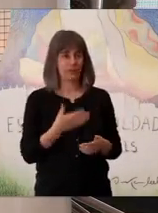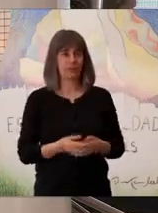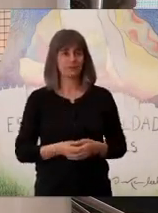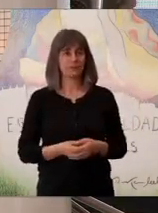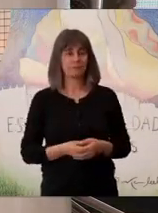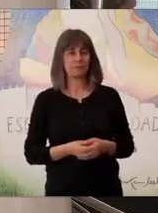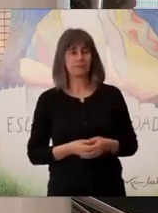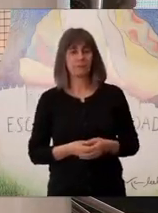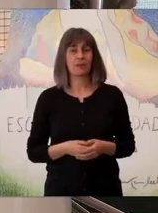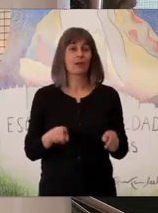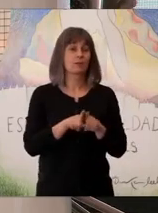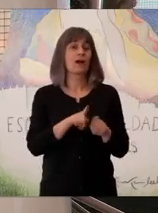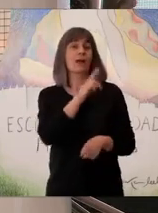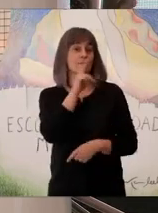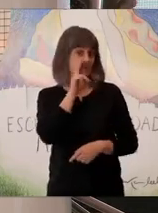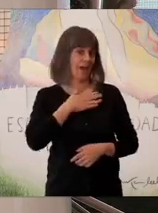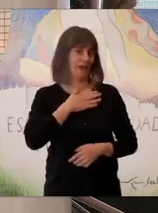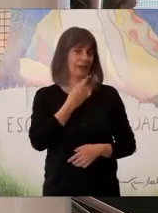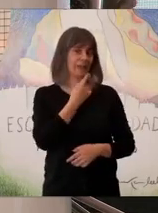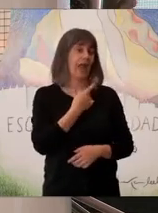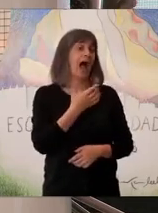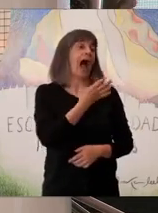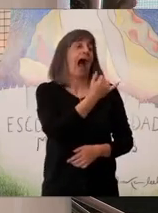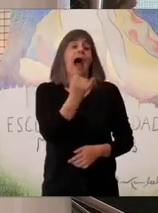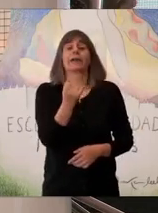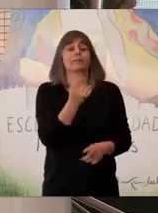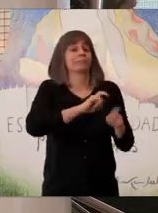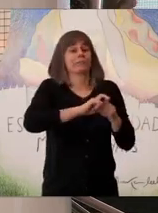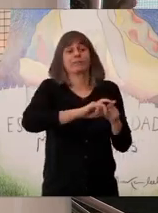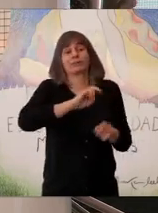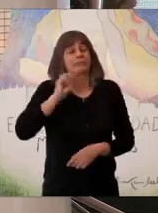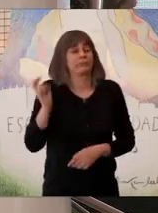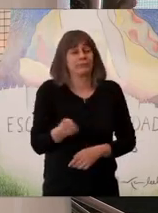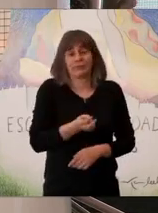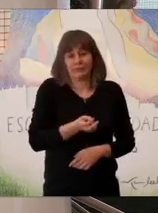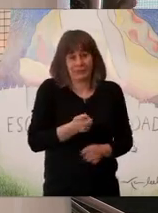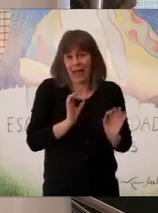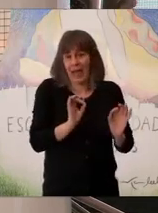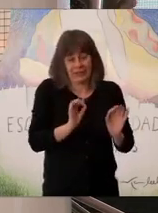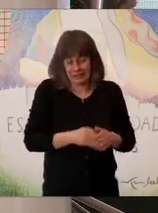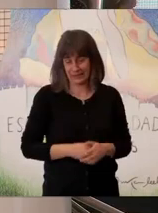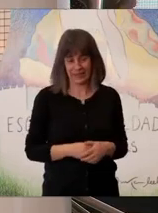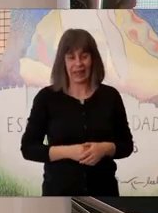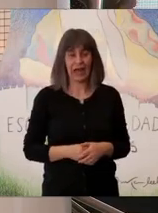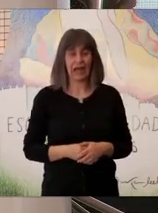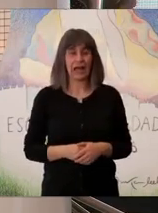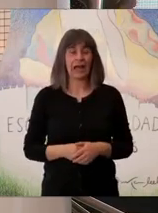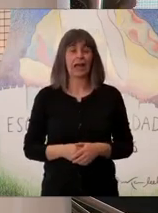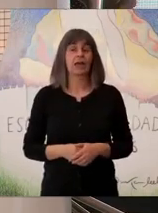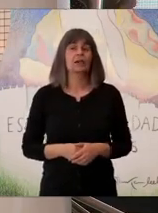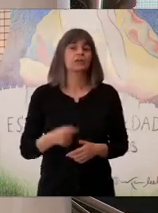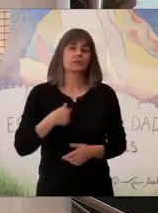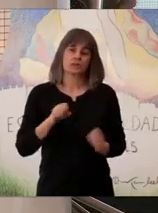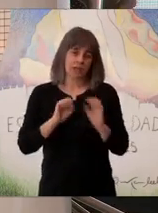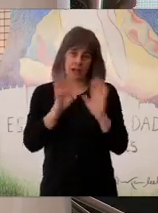como diría mi madre, de todo hay en la casa del Señor. De manera que evidentemente yo no